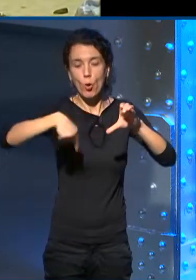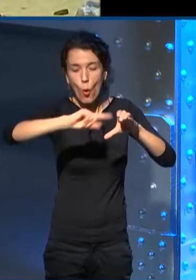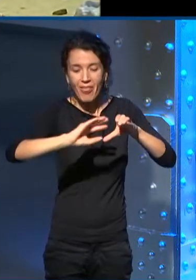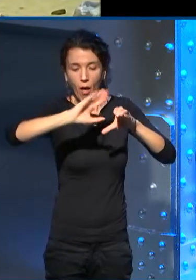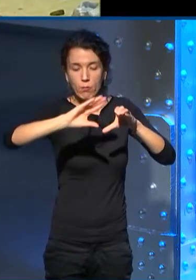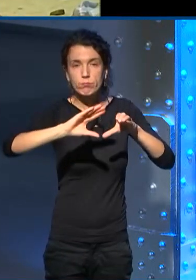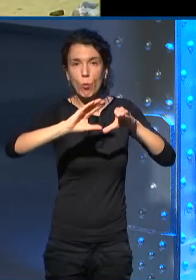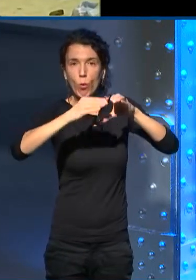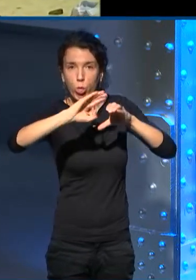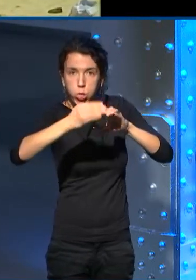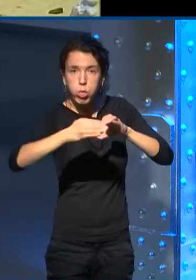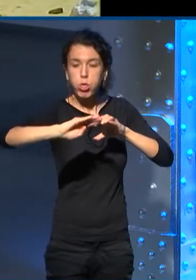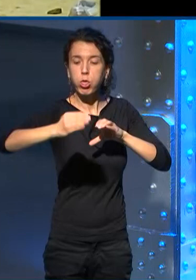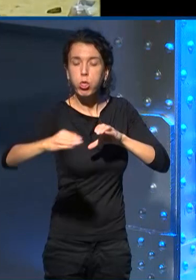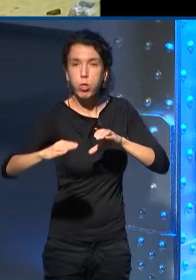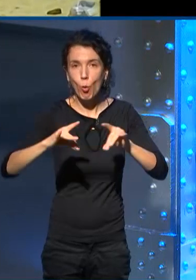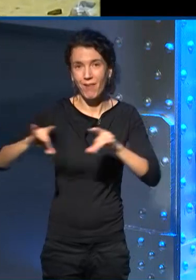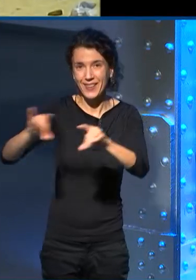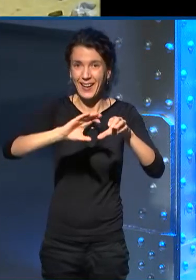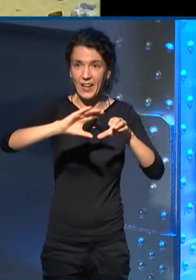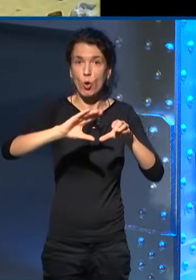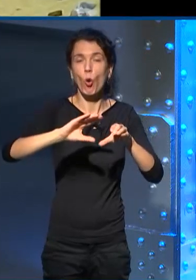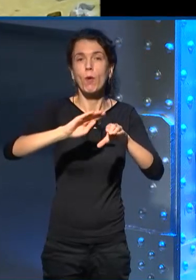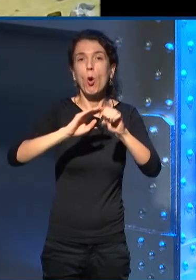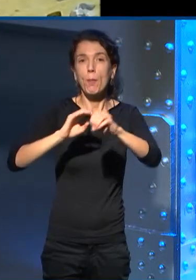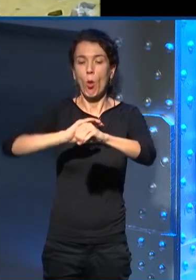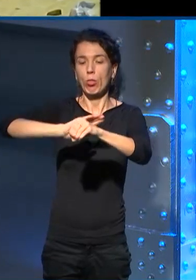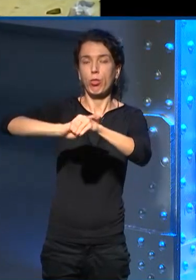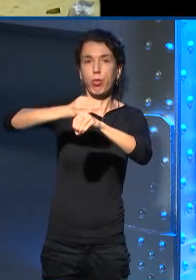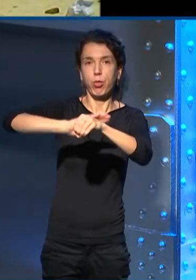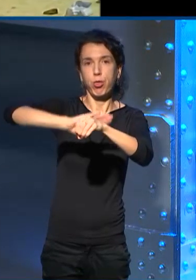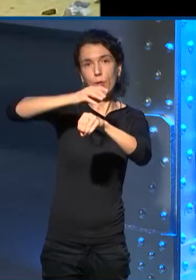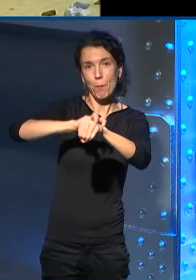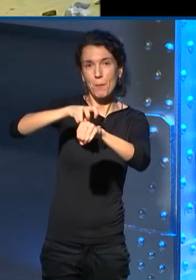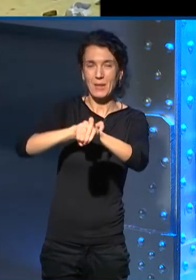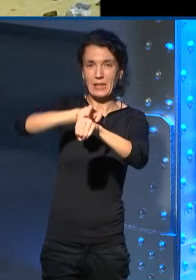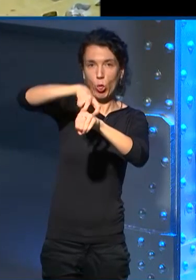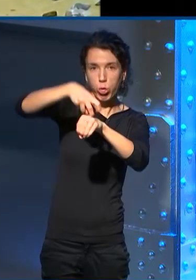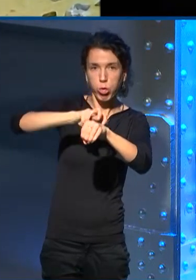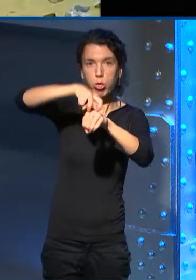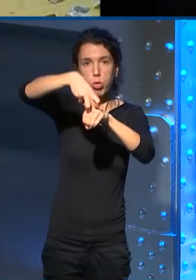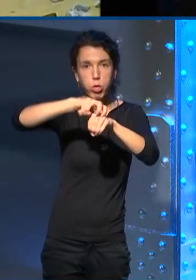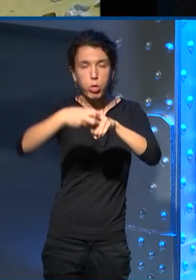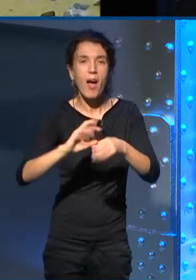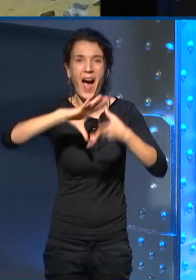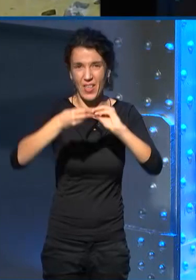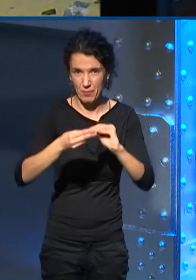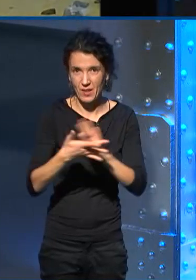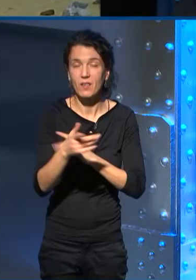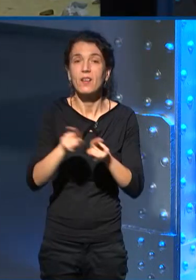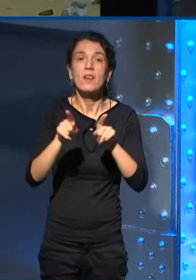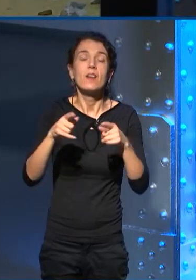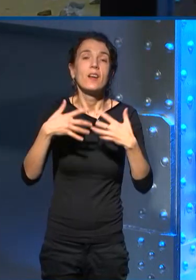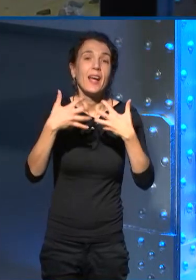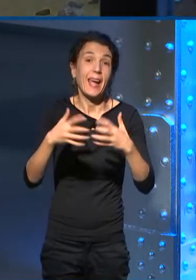a la forma de una roca, si como en este caso están subiendo por encima de una roca, ¿no? Esta es la estructura del rover de la